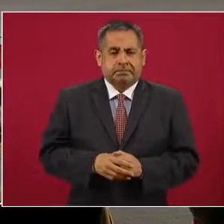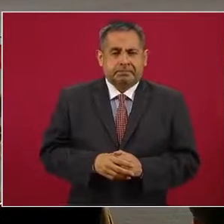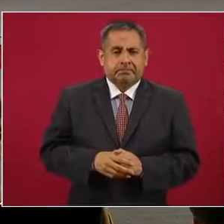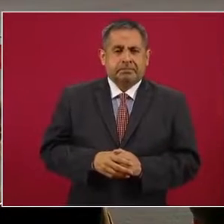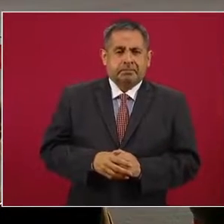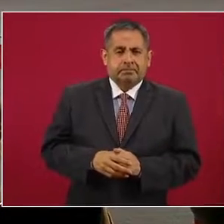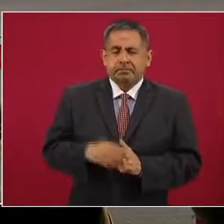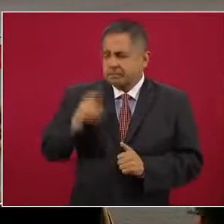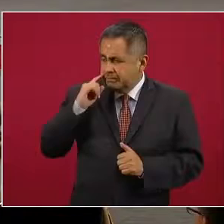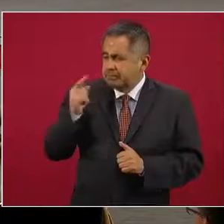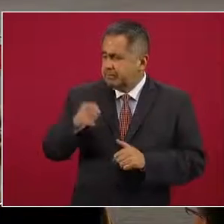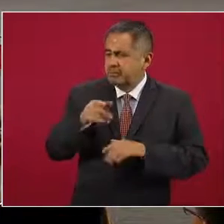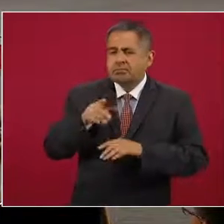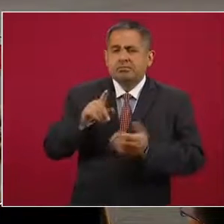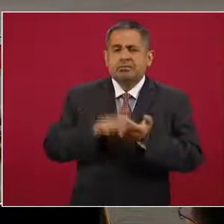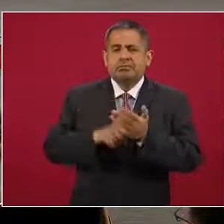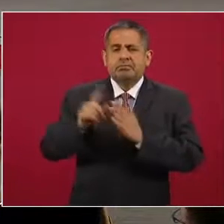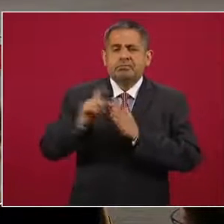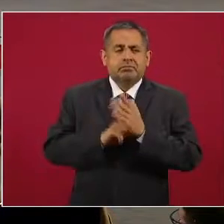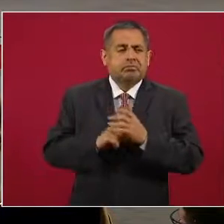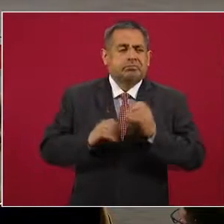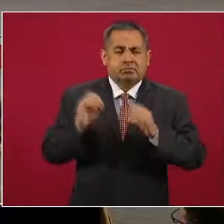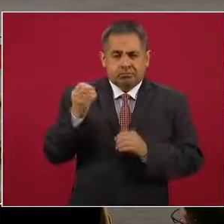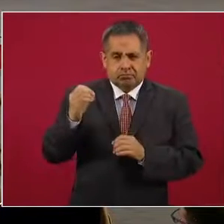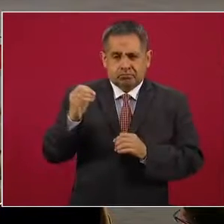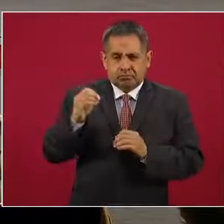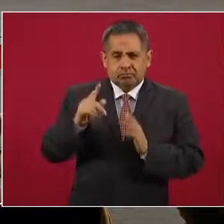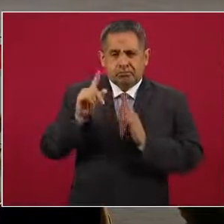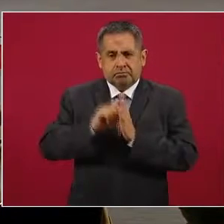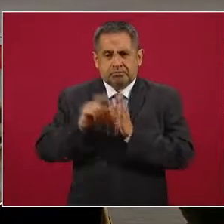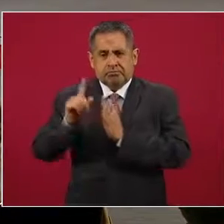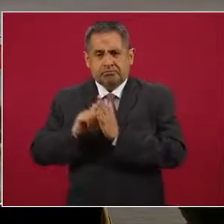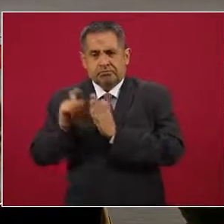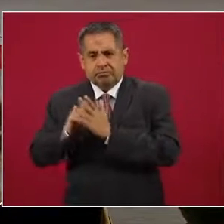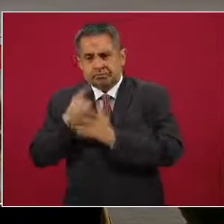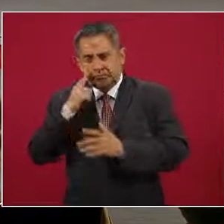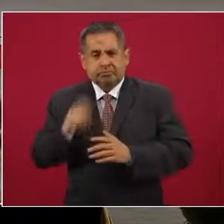la otra gráfica sobre los octubres.